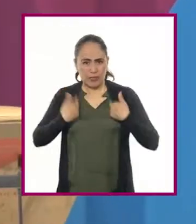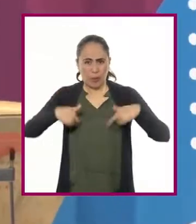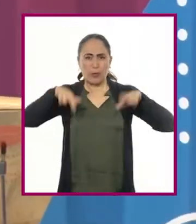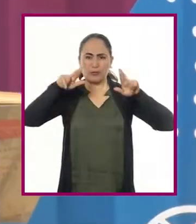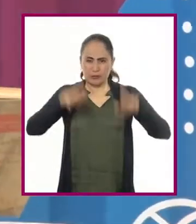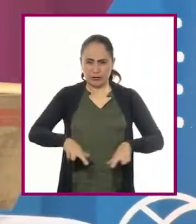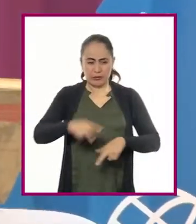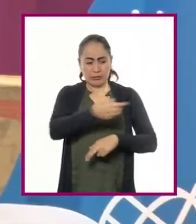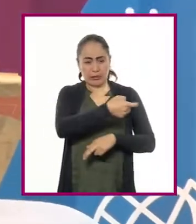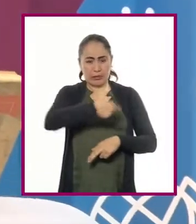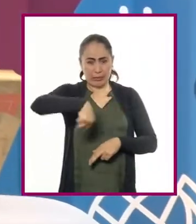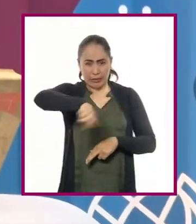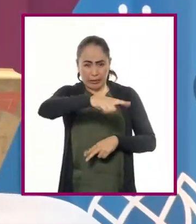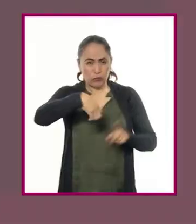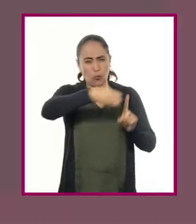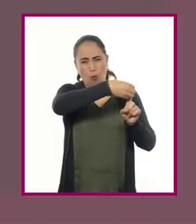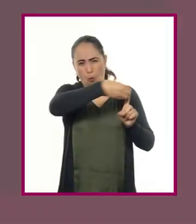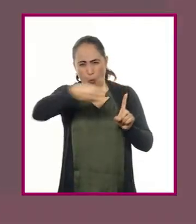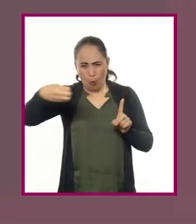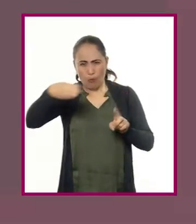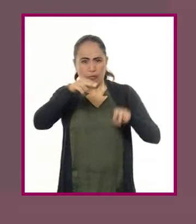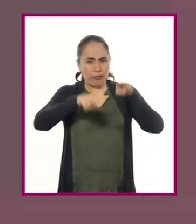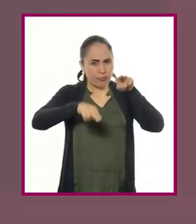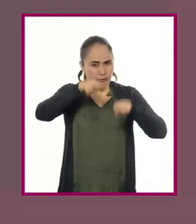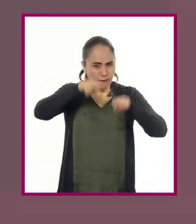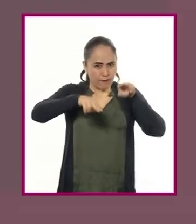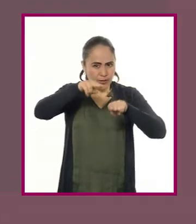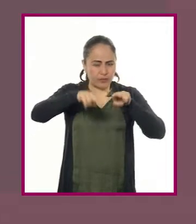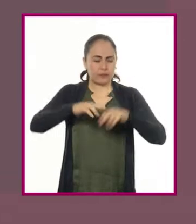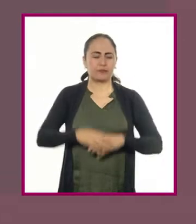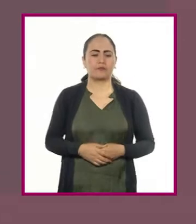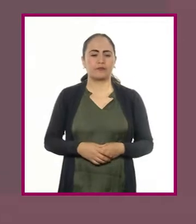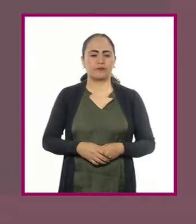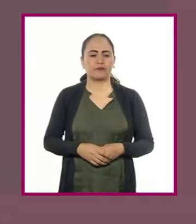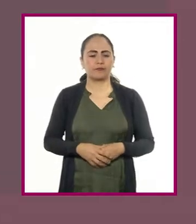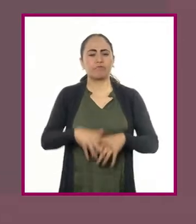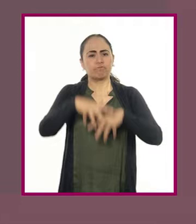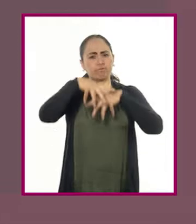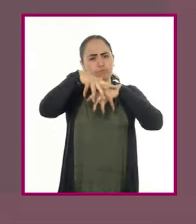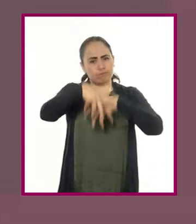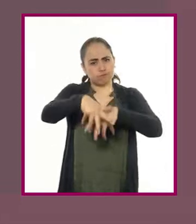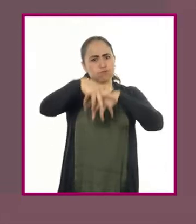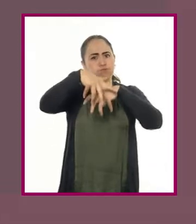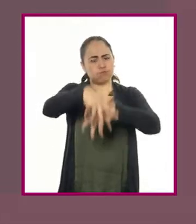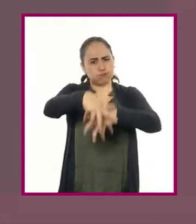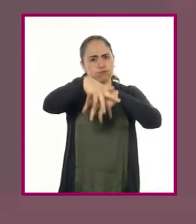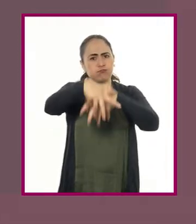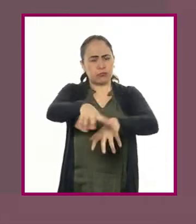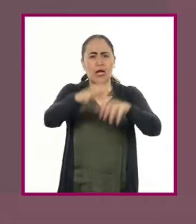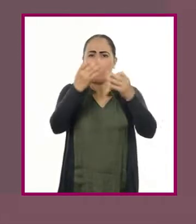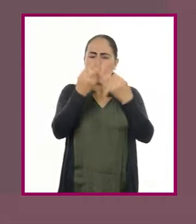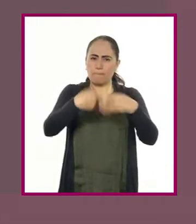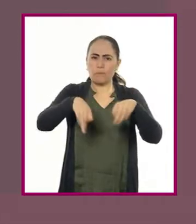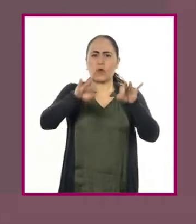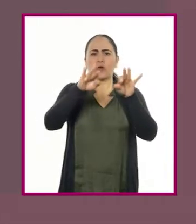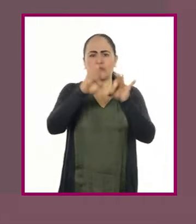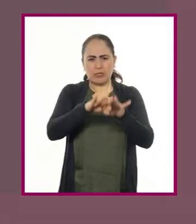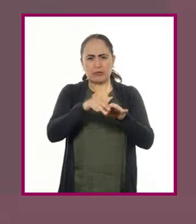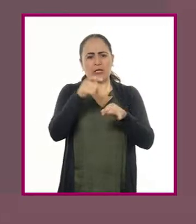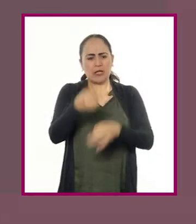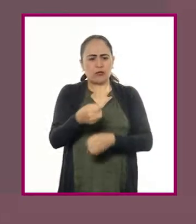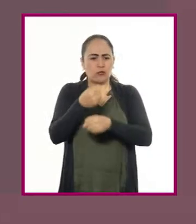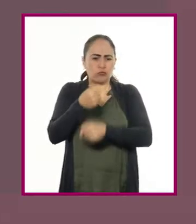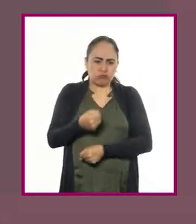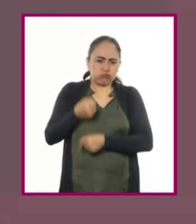un rígido orden y jerarquía. Los gremios y las cofradías, de acuerdo con su importancia, cargaban sus